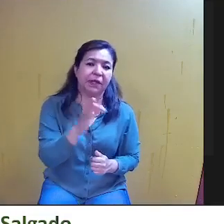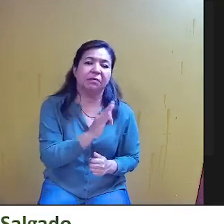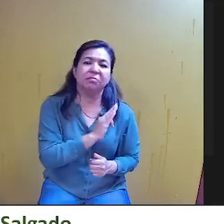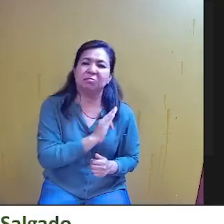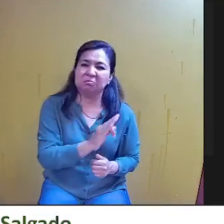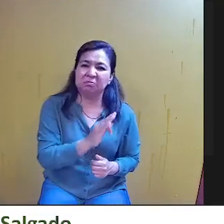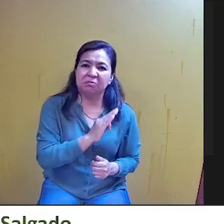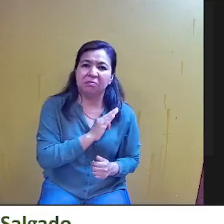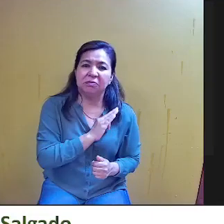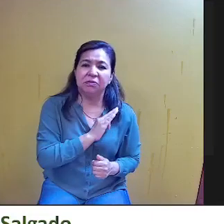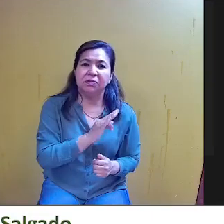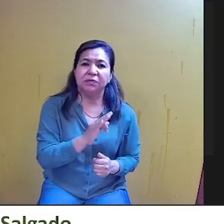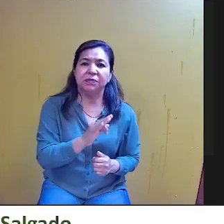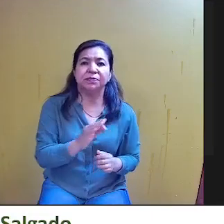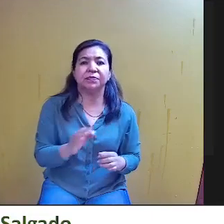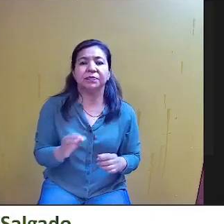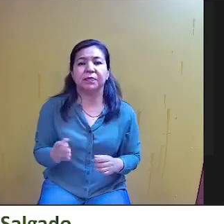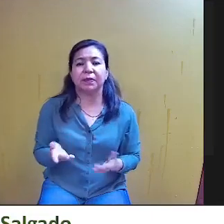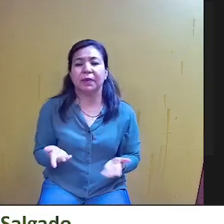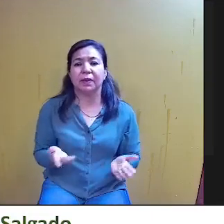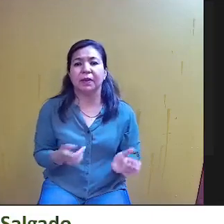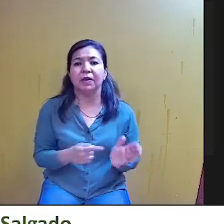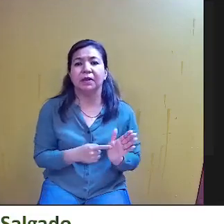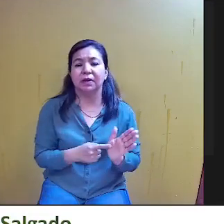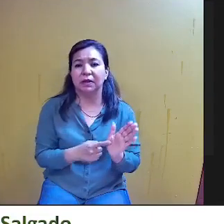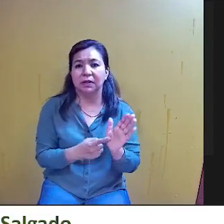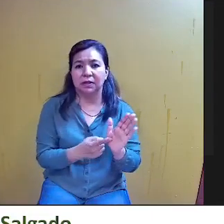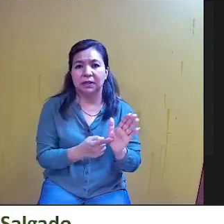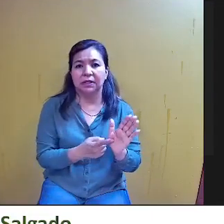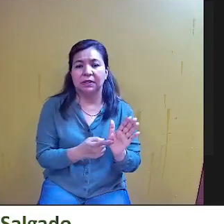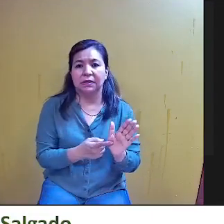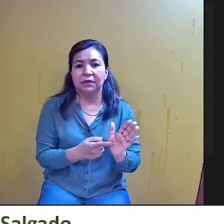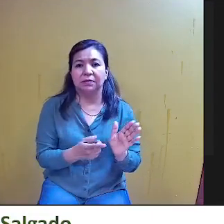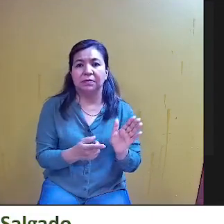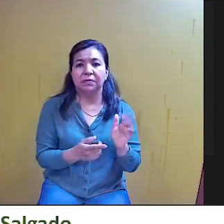posible posicionamiento personalizado.